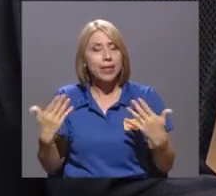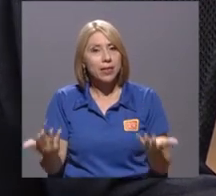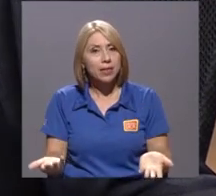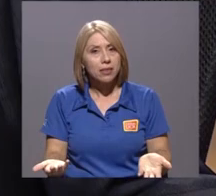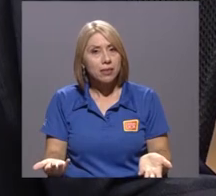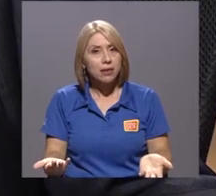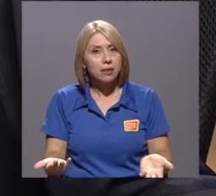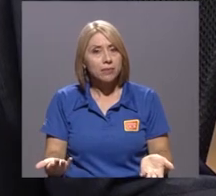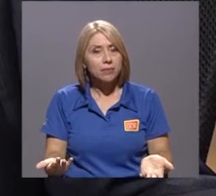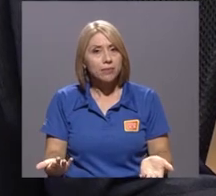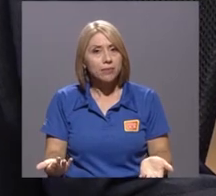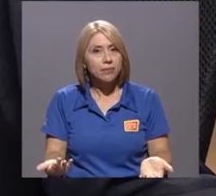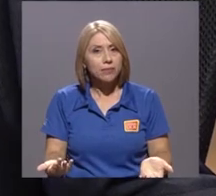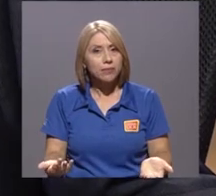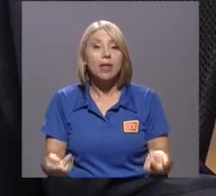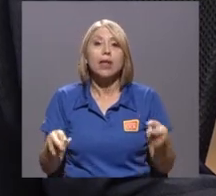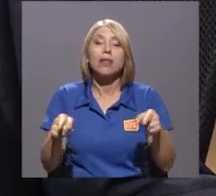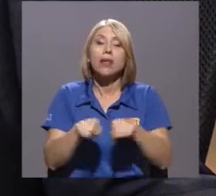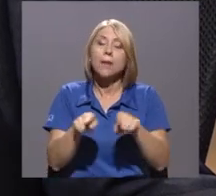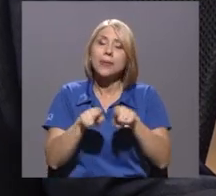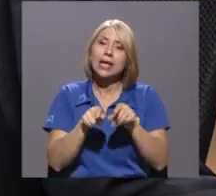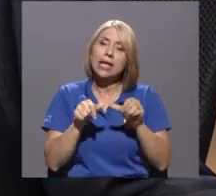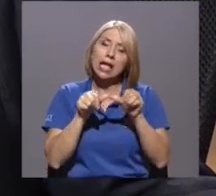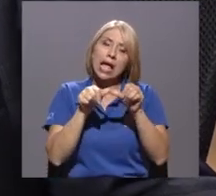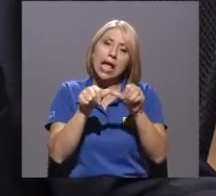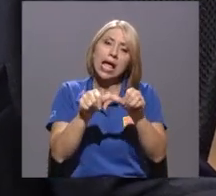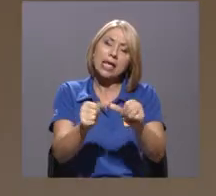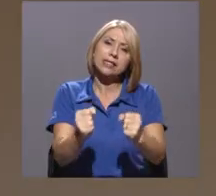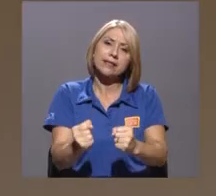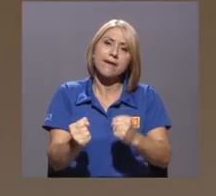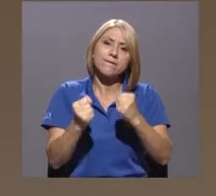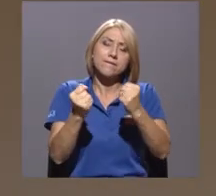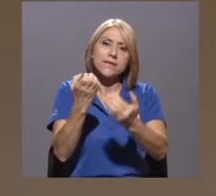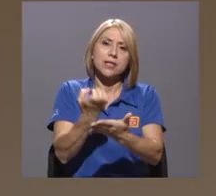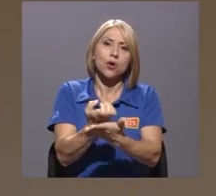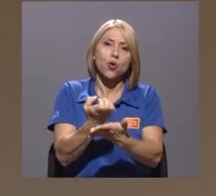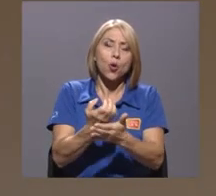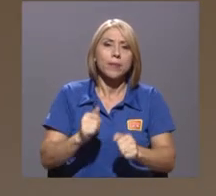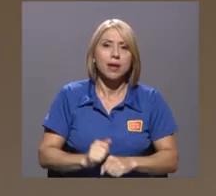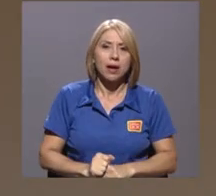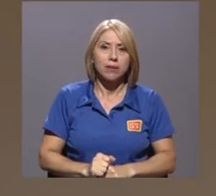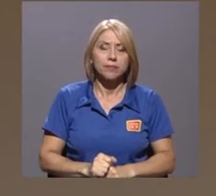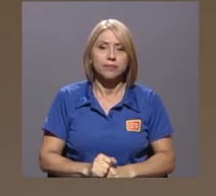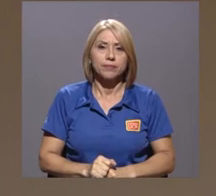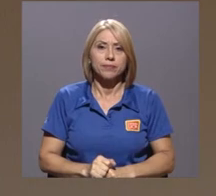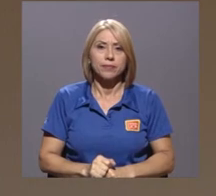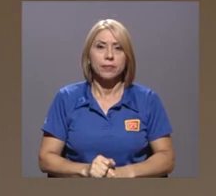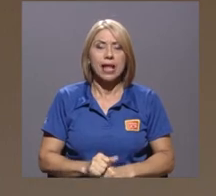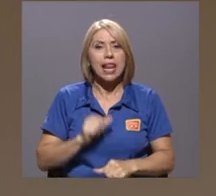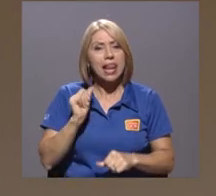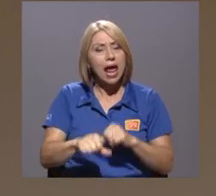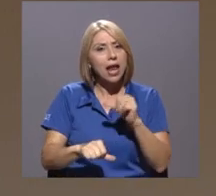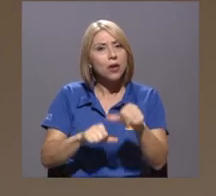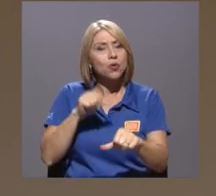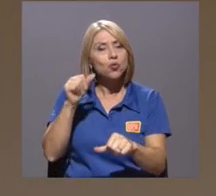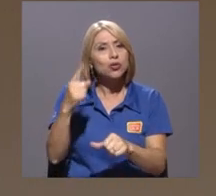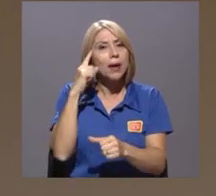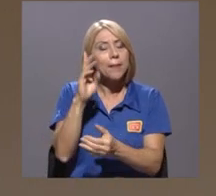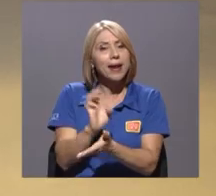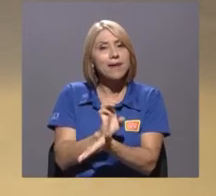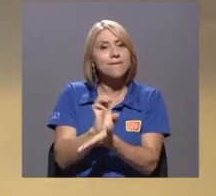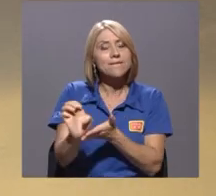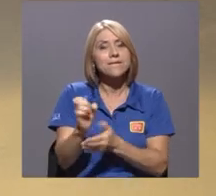la estabilidad económica la lucha contra el desempleo